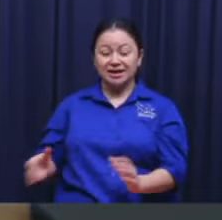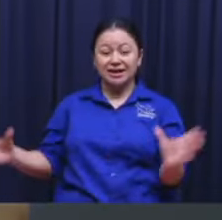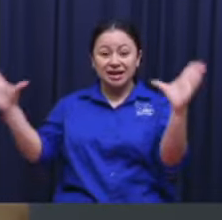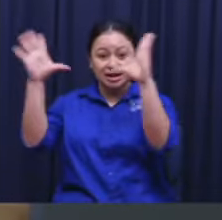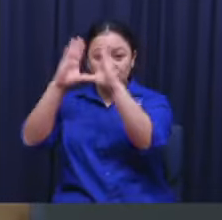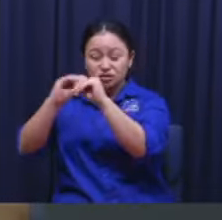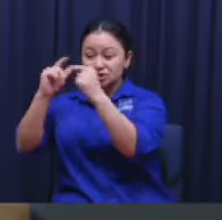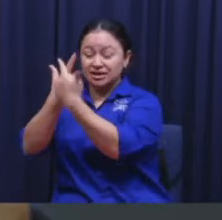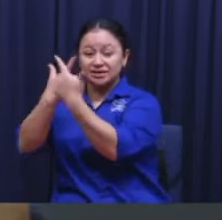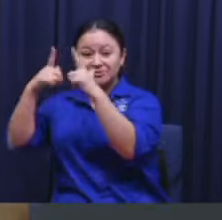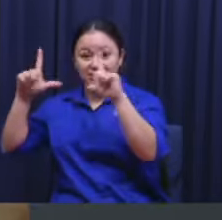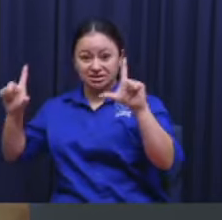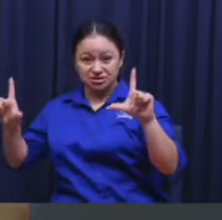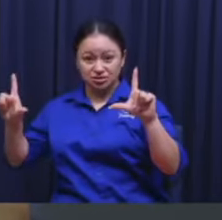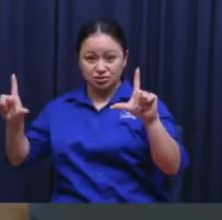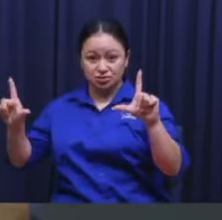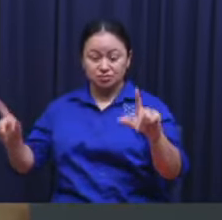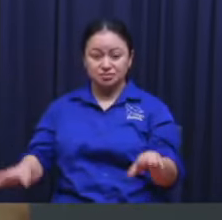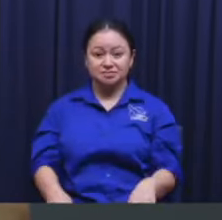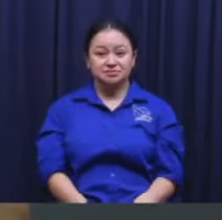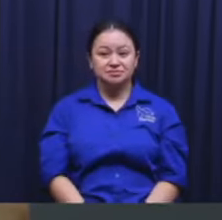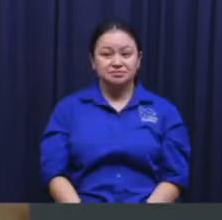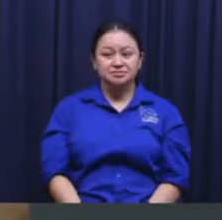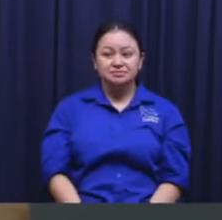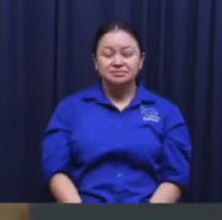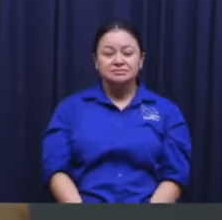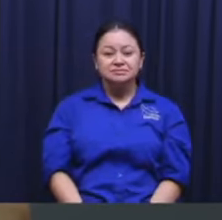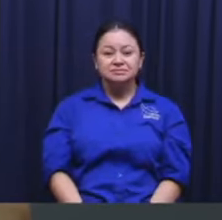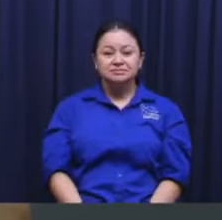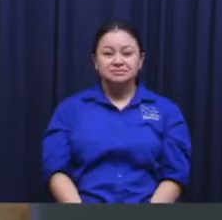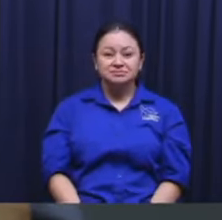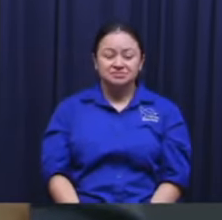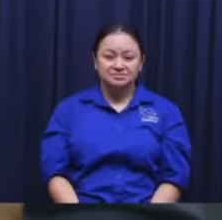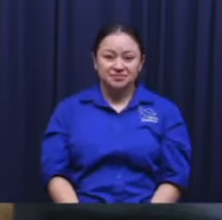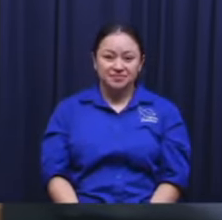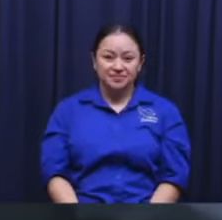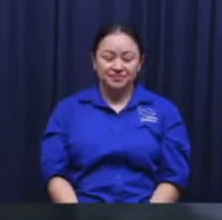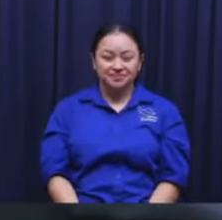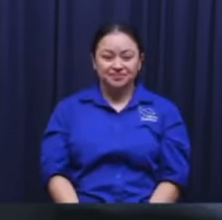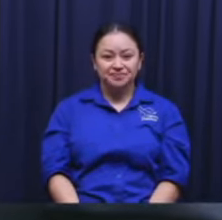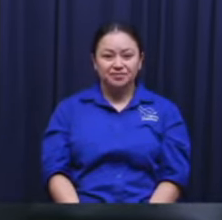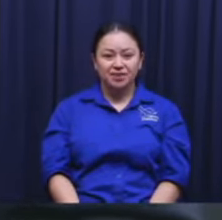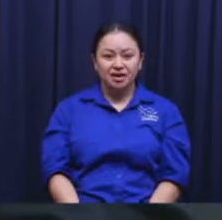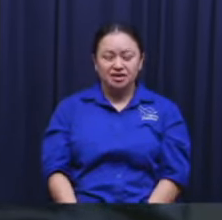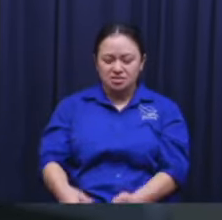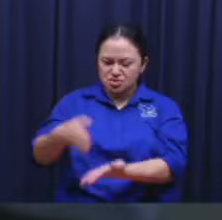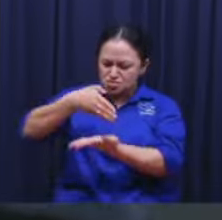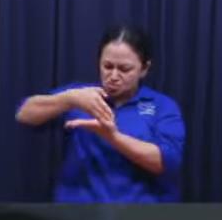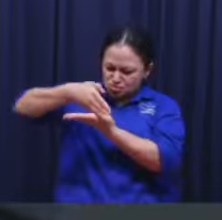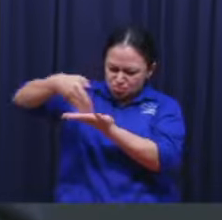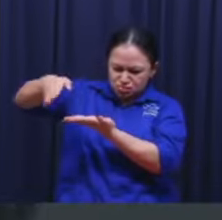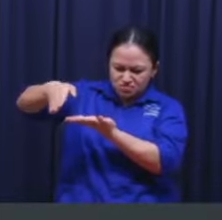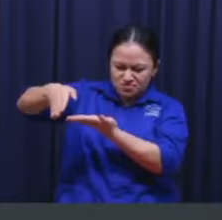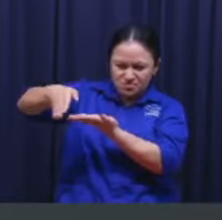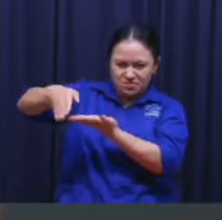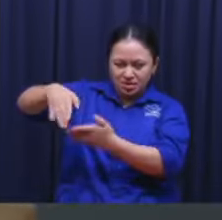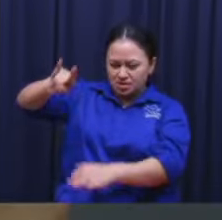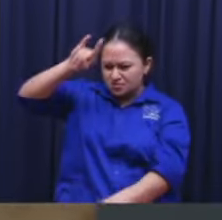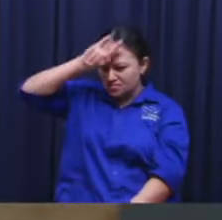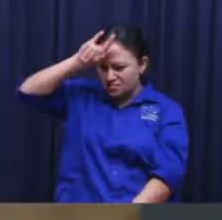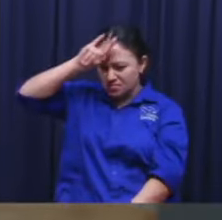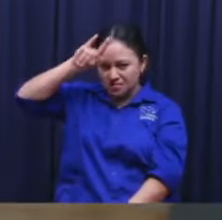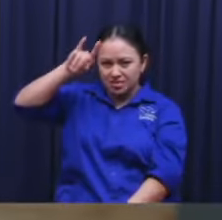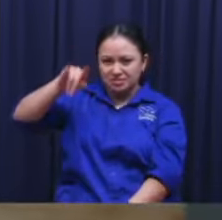la liberación, no mucha enseñanza, sino que a echar fuera chamucos y a orar por los enfermos. Y se